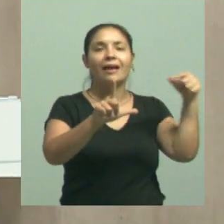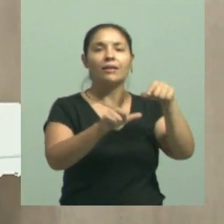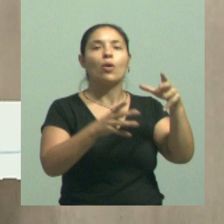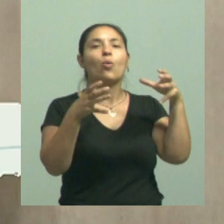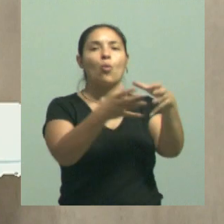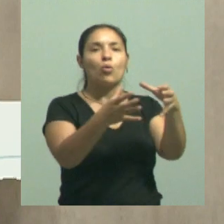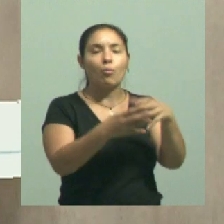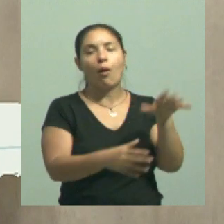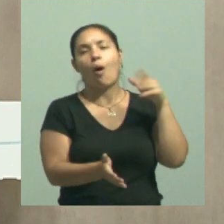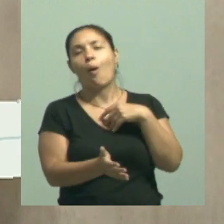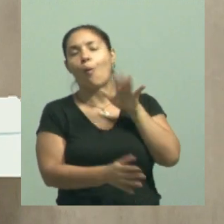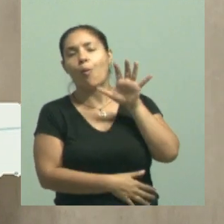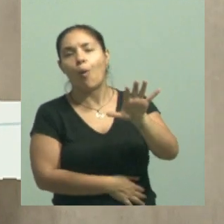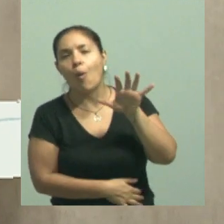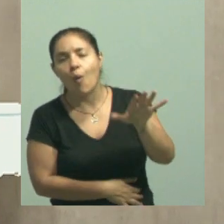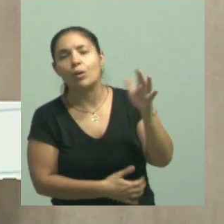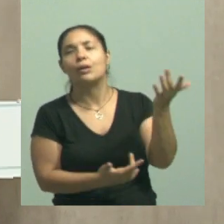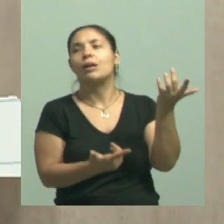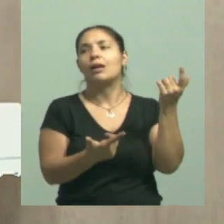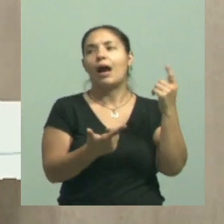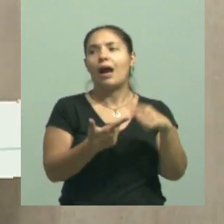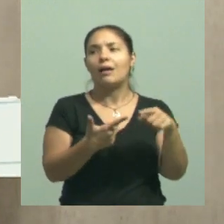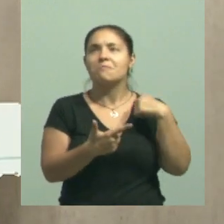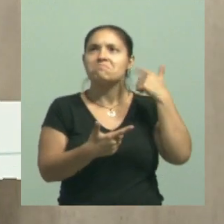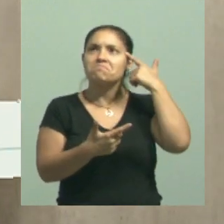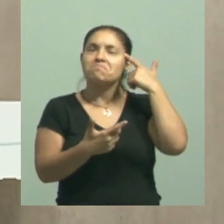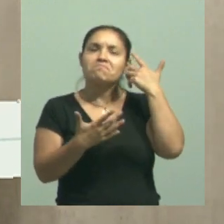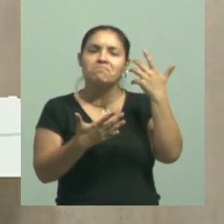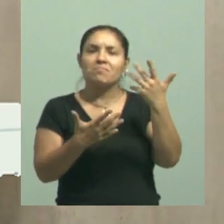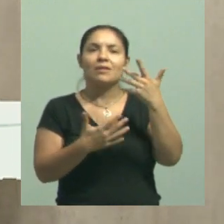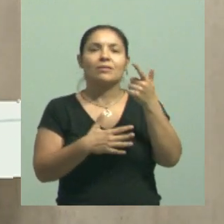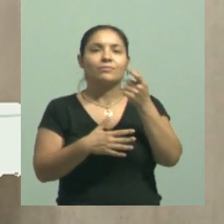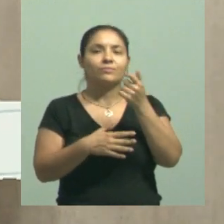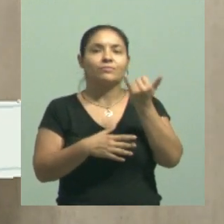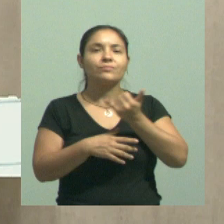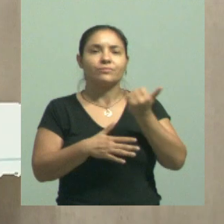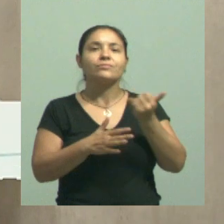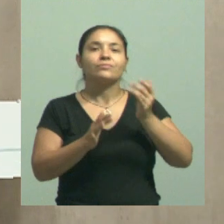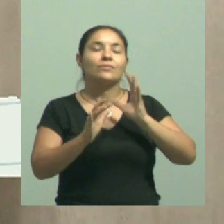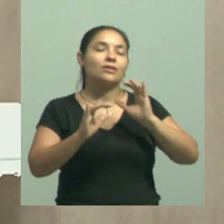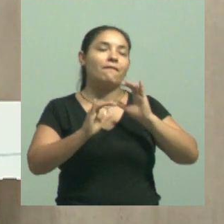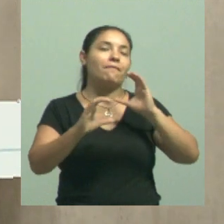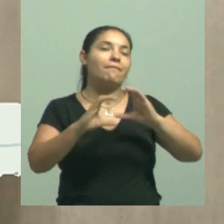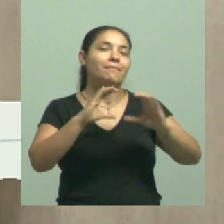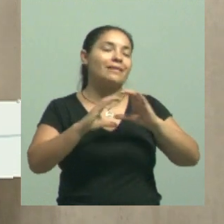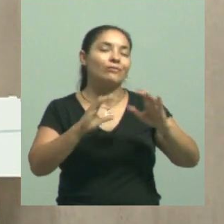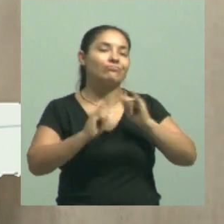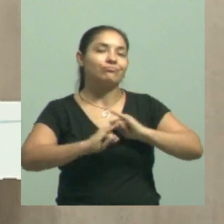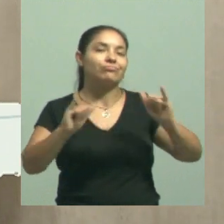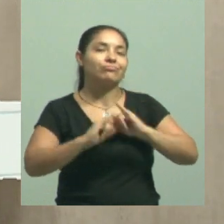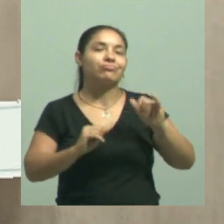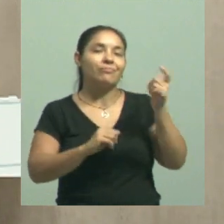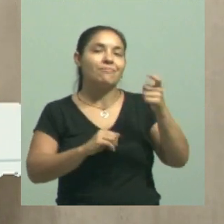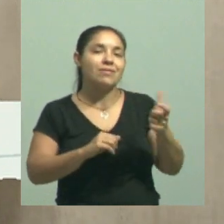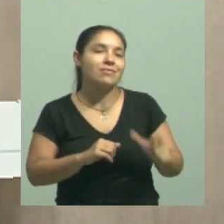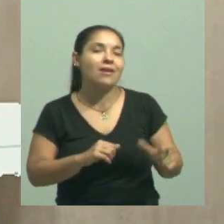De burla, de... Sí. Pienso en los contenidos mediáticos desde siempre, y es momento de